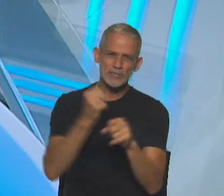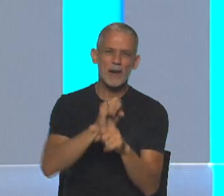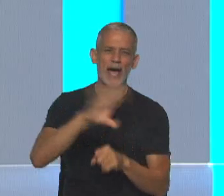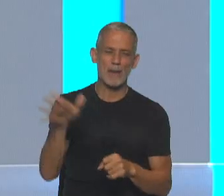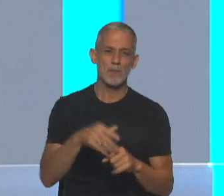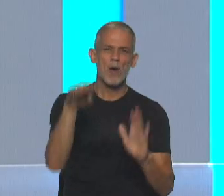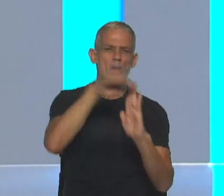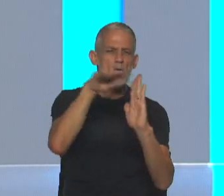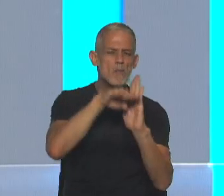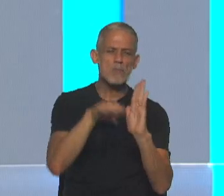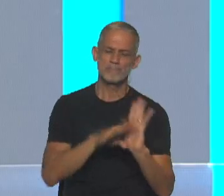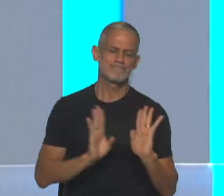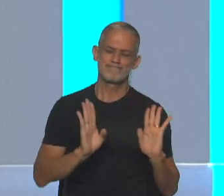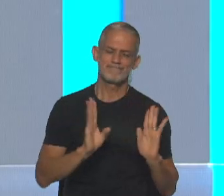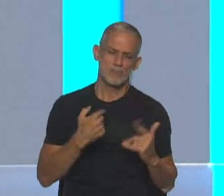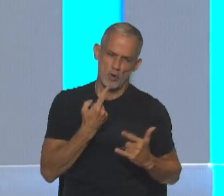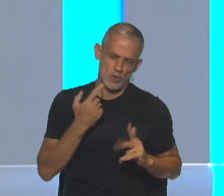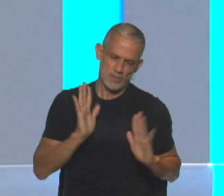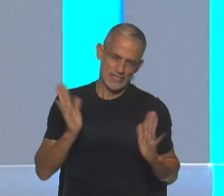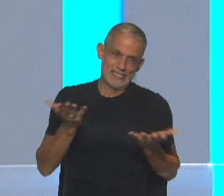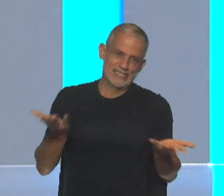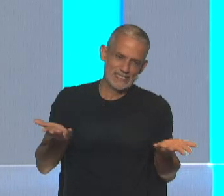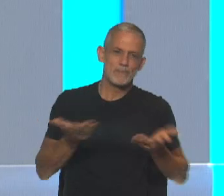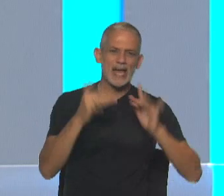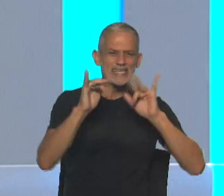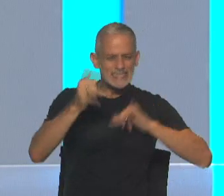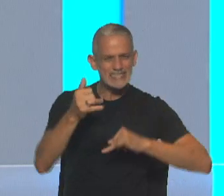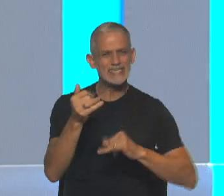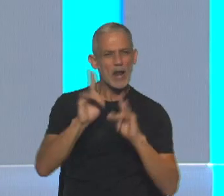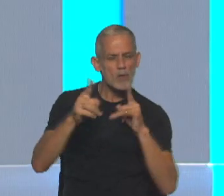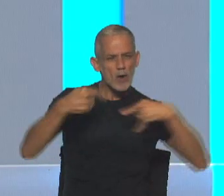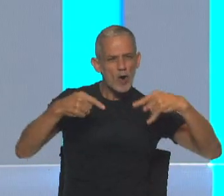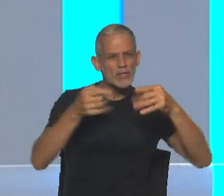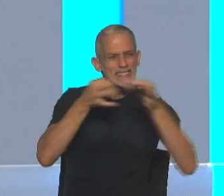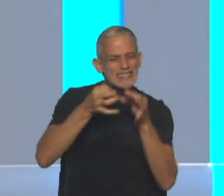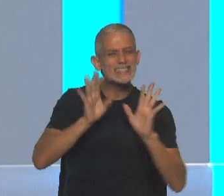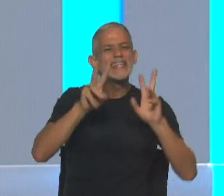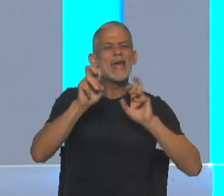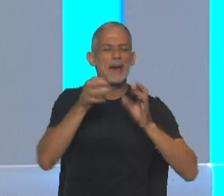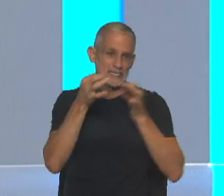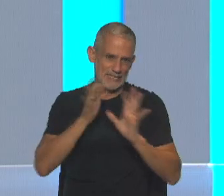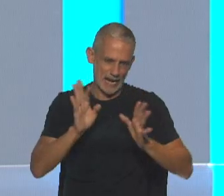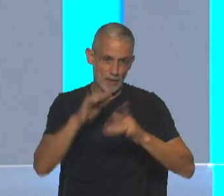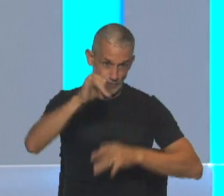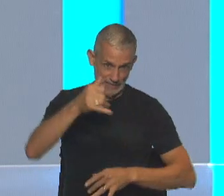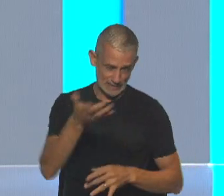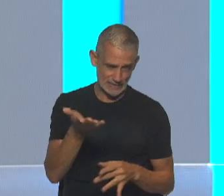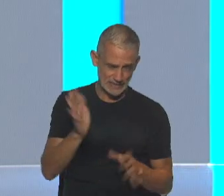medidas puntualmente no no te puedo anticipar si algunas cosas que se charlaron porque intervino